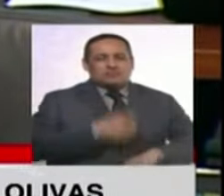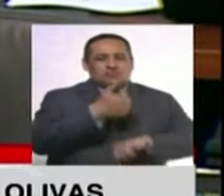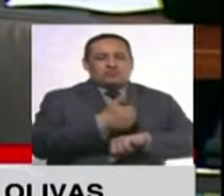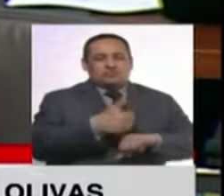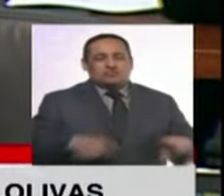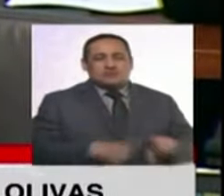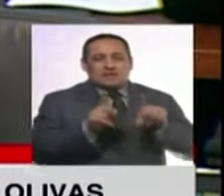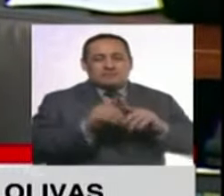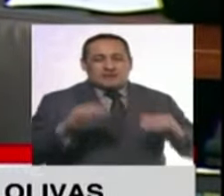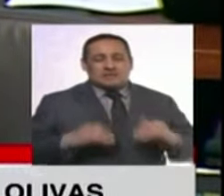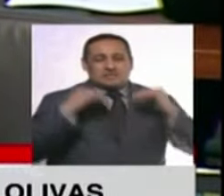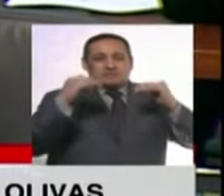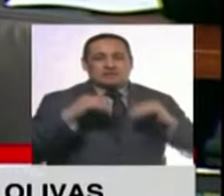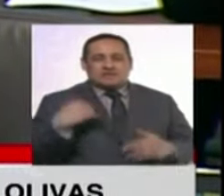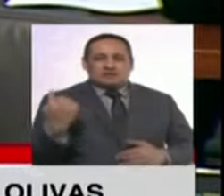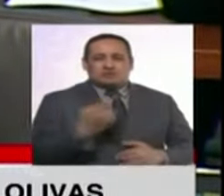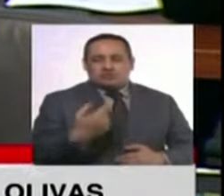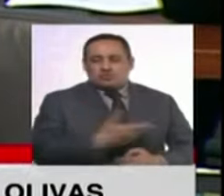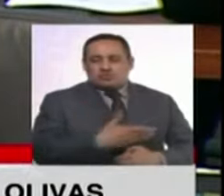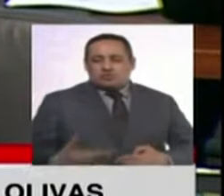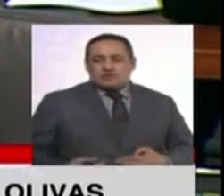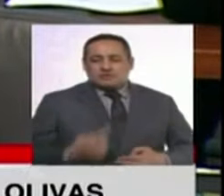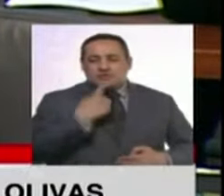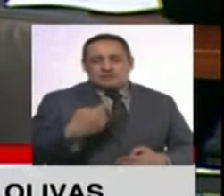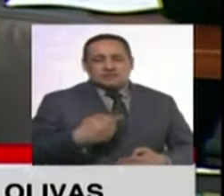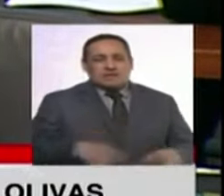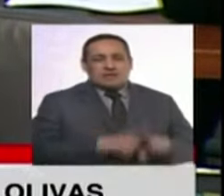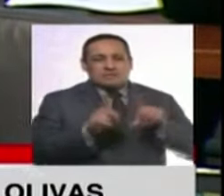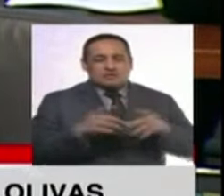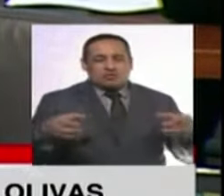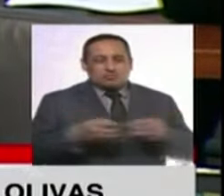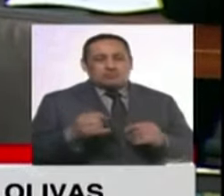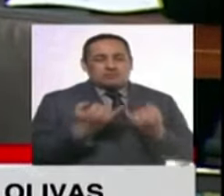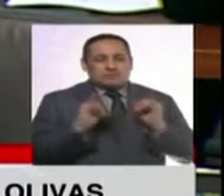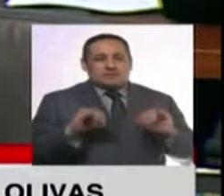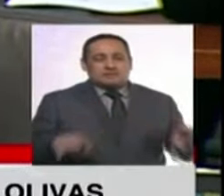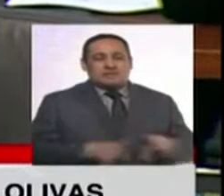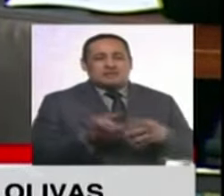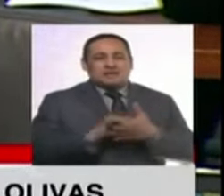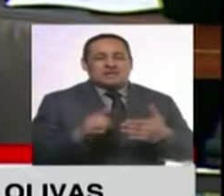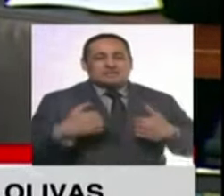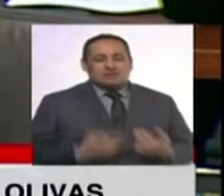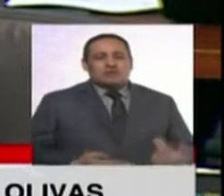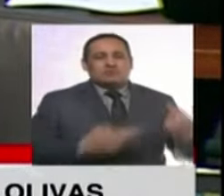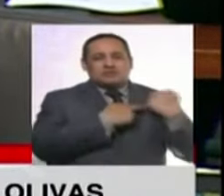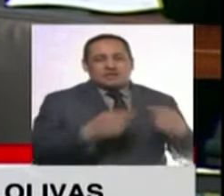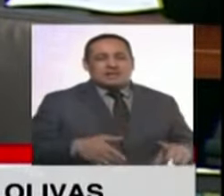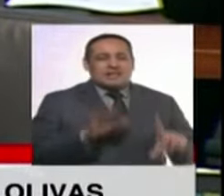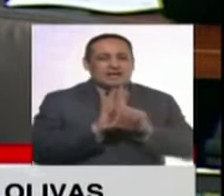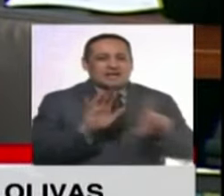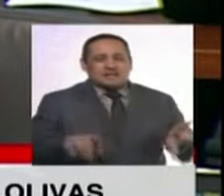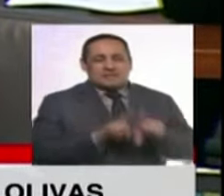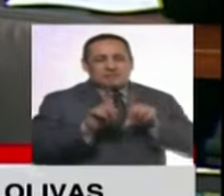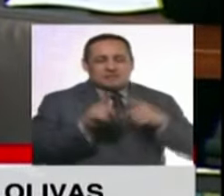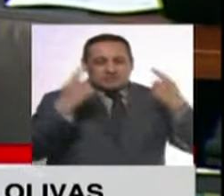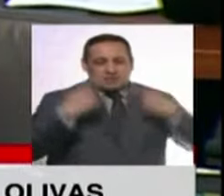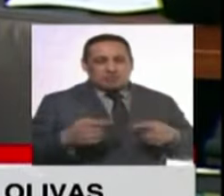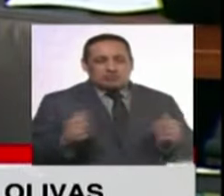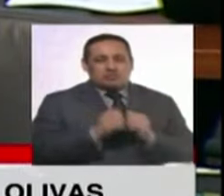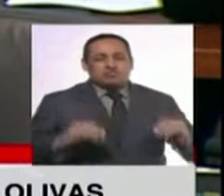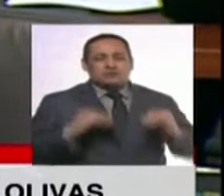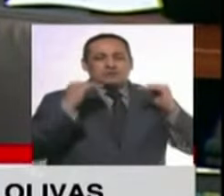a nivel de todos los gobiernos estatales y órganos autónomos tiene una facultad legítima de acuerdo a